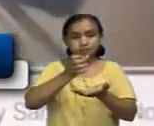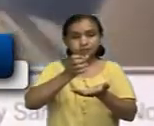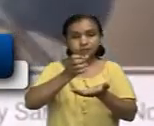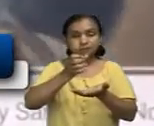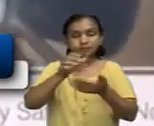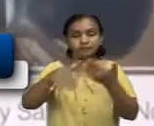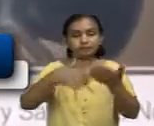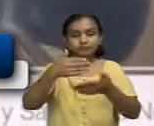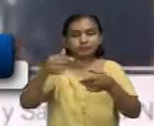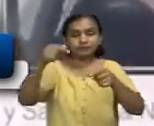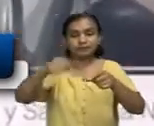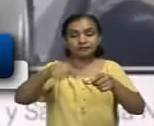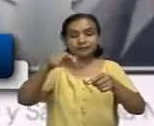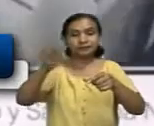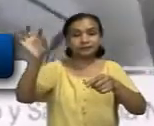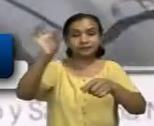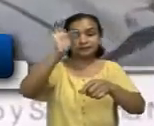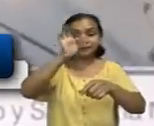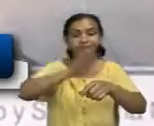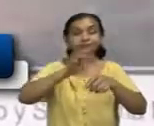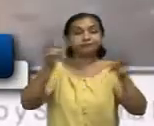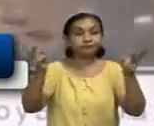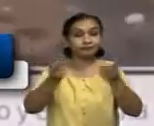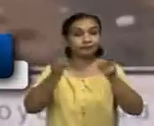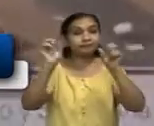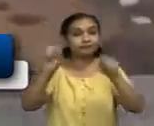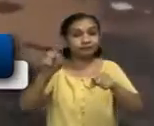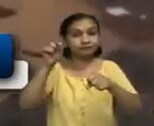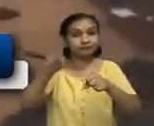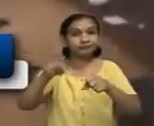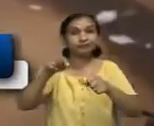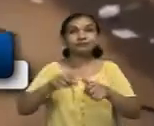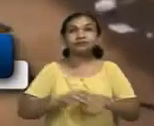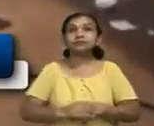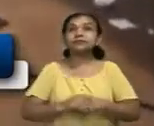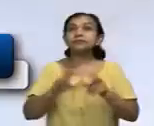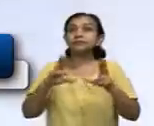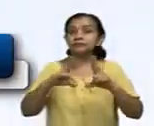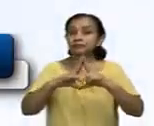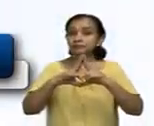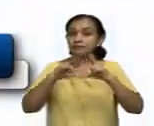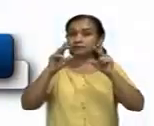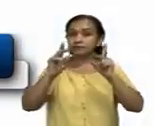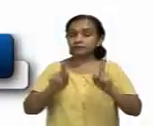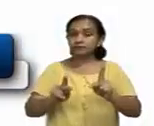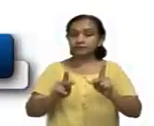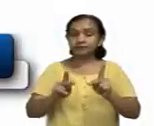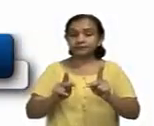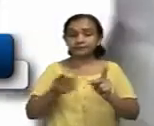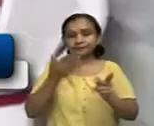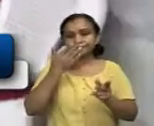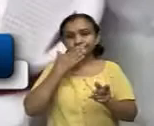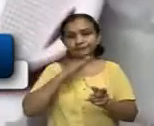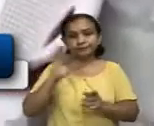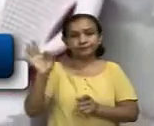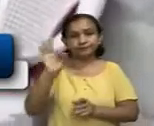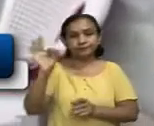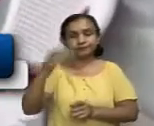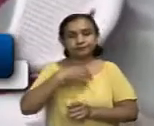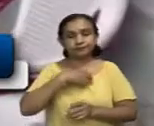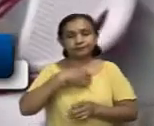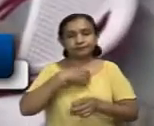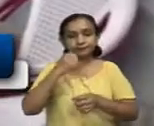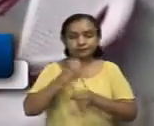el foco. Creadero. Efectivamente, lo que pasa es que el nicaragüense porta una mala actitud de